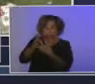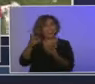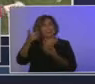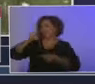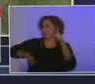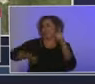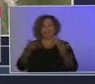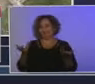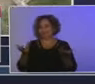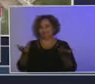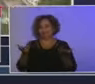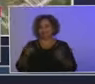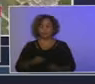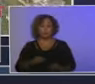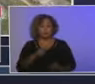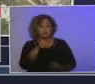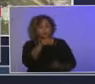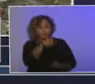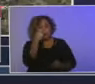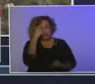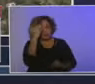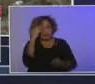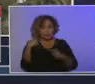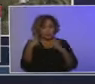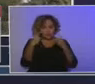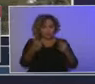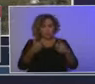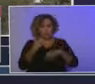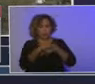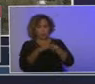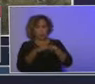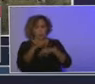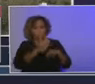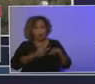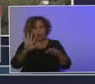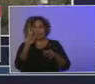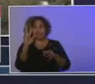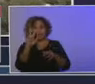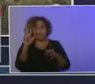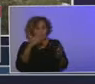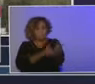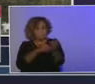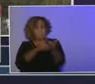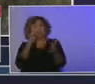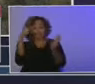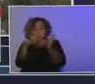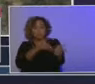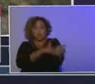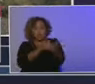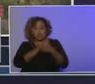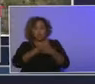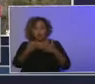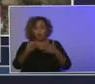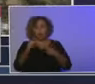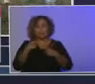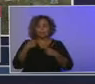no me cuadran los... Bárbara, que tú sepas, ¿desde cuándo tenemos disponibles más o menos los 3.000 millones de dólares? Fíjate,